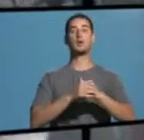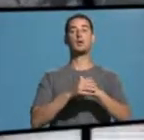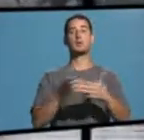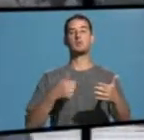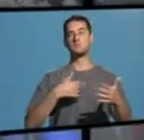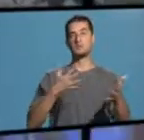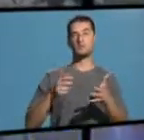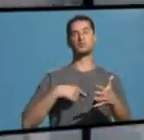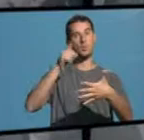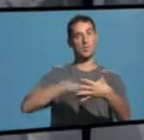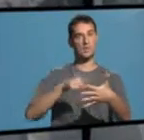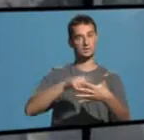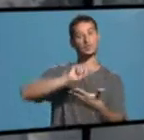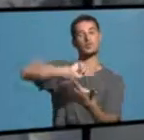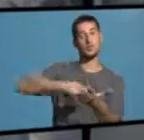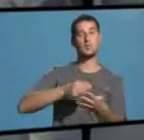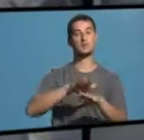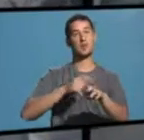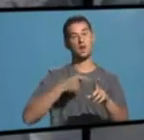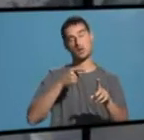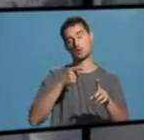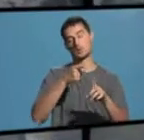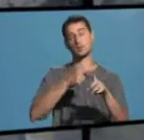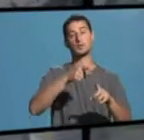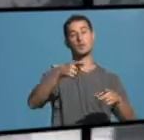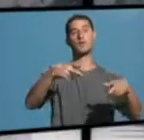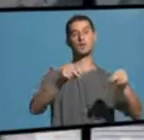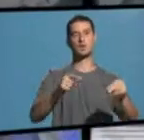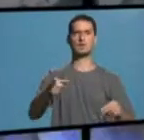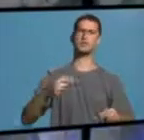nun plazo de 1 mes ou 2 meses. É unha obra moi demandada,